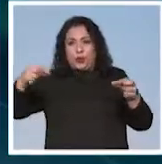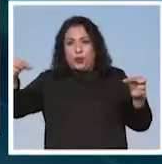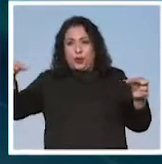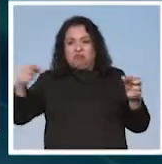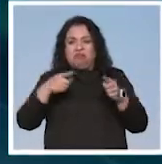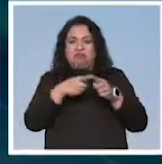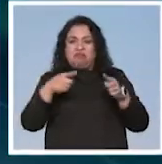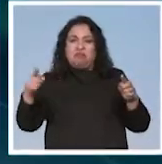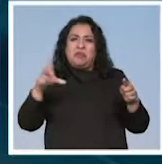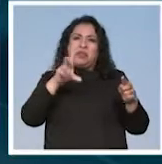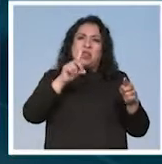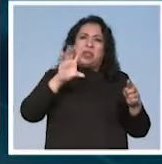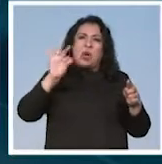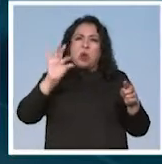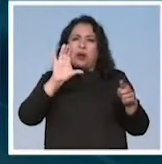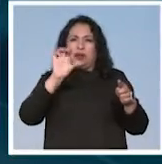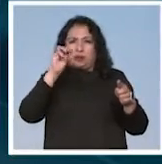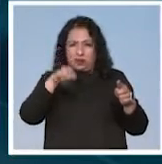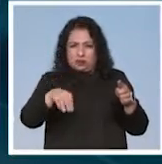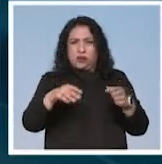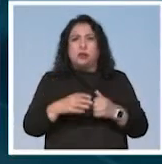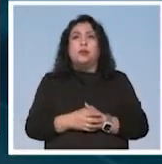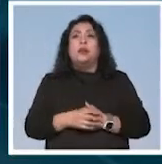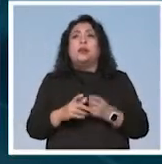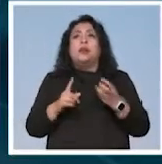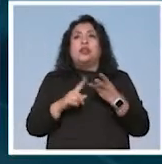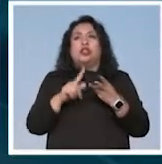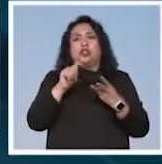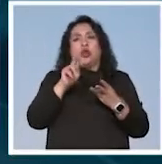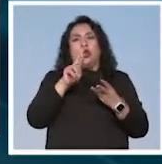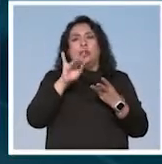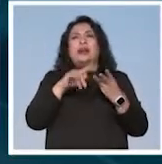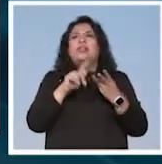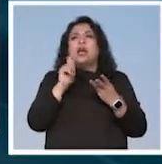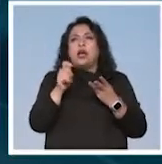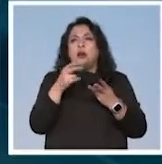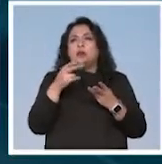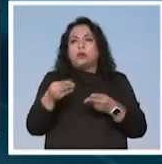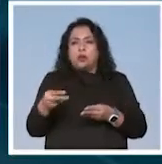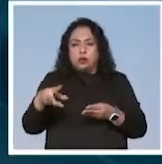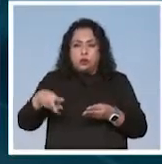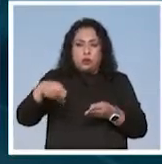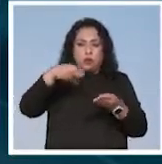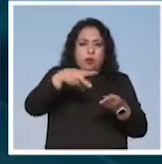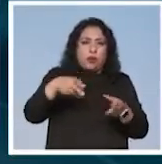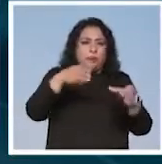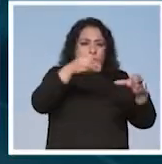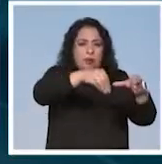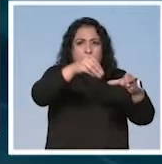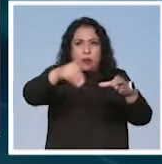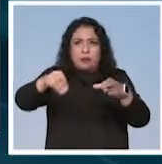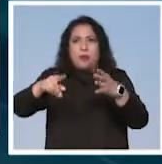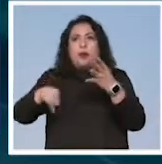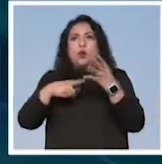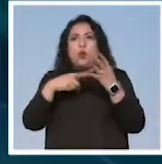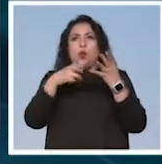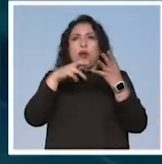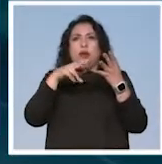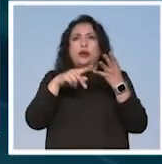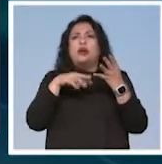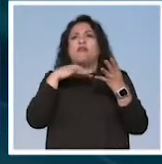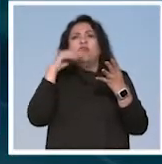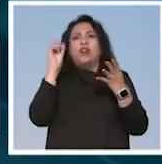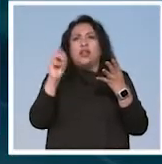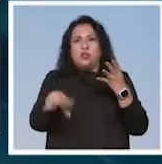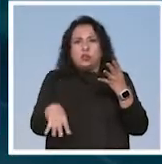miden entre 30 y 40 centímetros. Toribashi, son con los que se sirve la comida. Y waribashi, son los